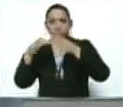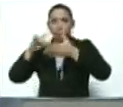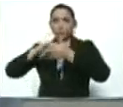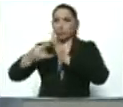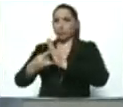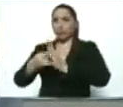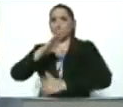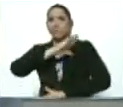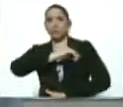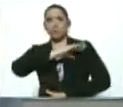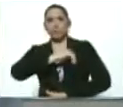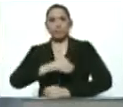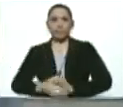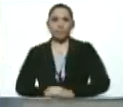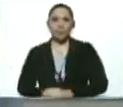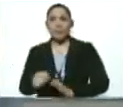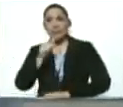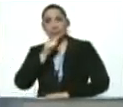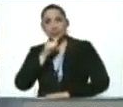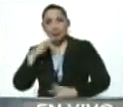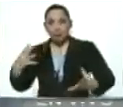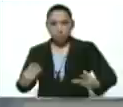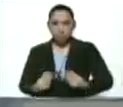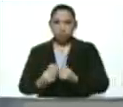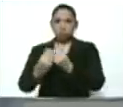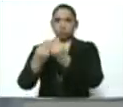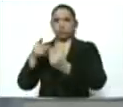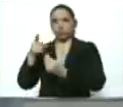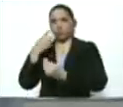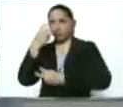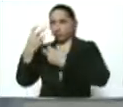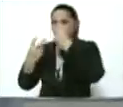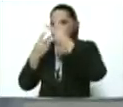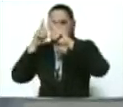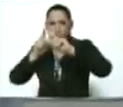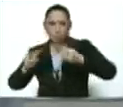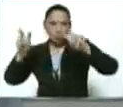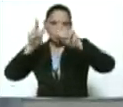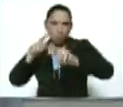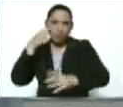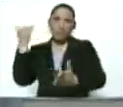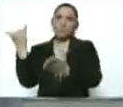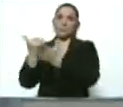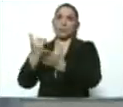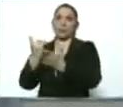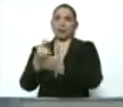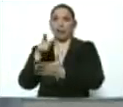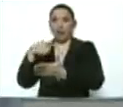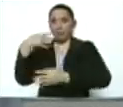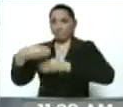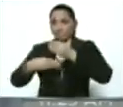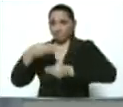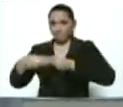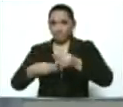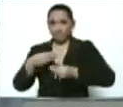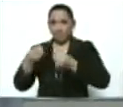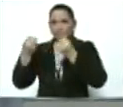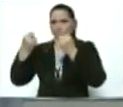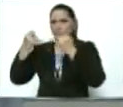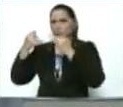del CICPC, quienes acompañaron esta investigación. Allí se levantaron